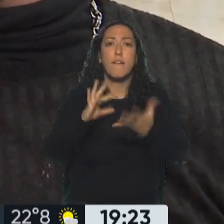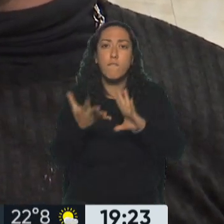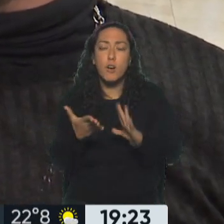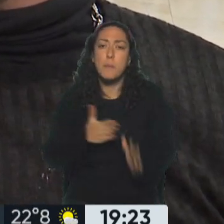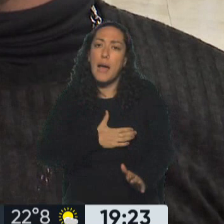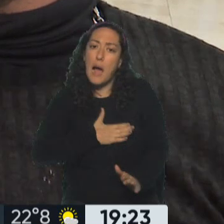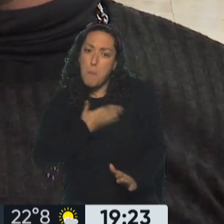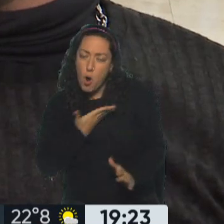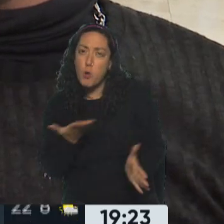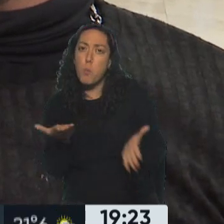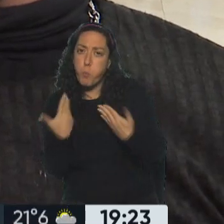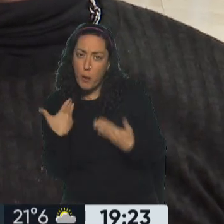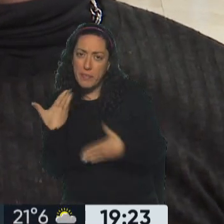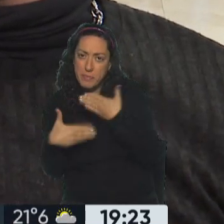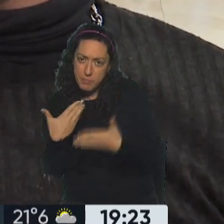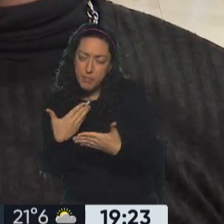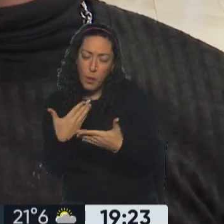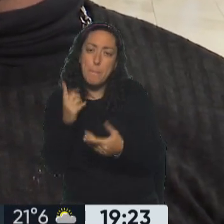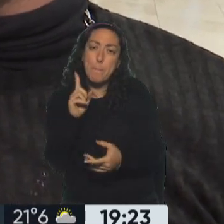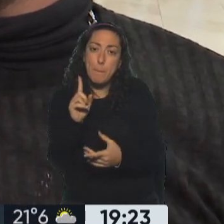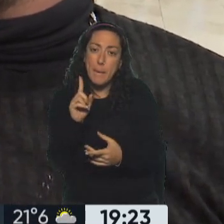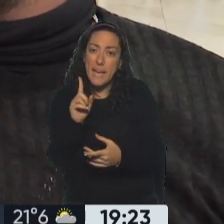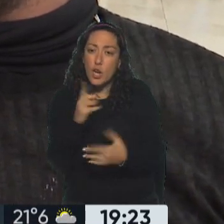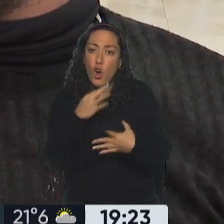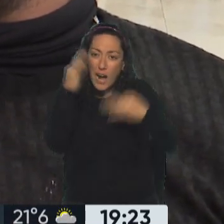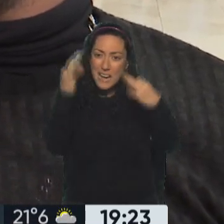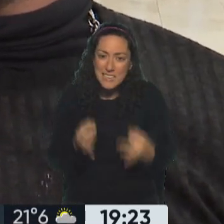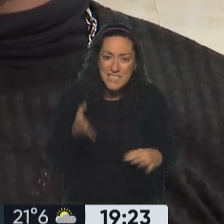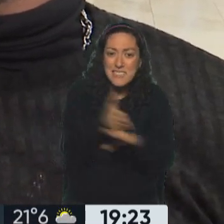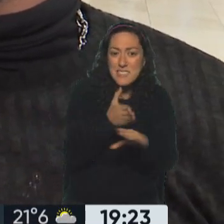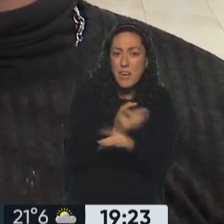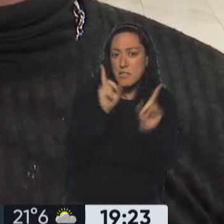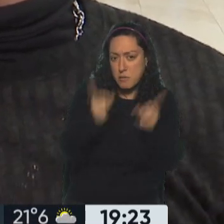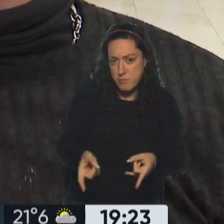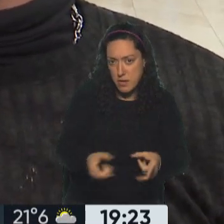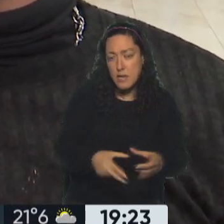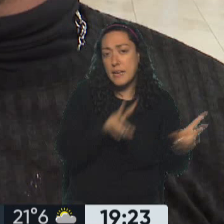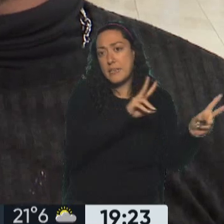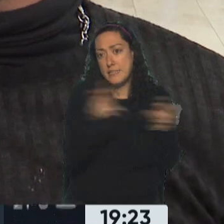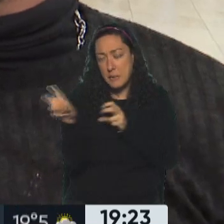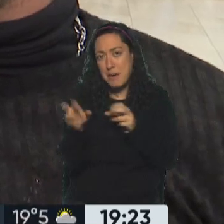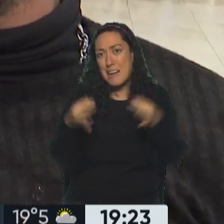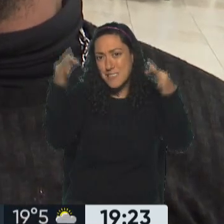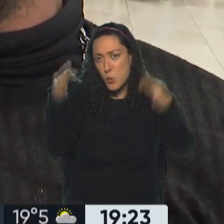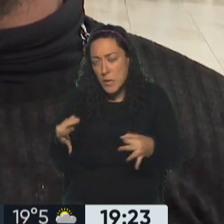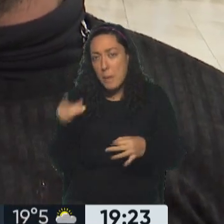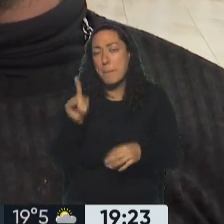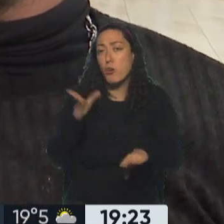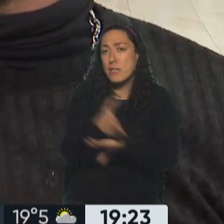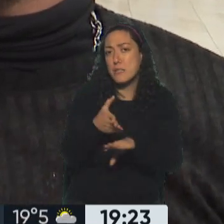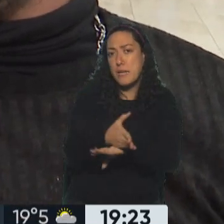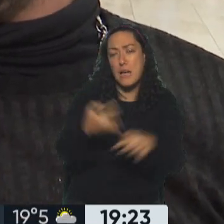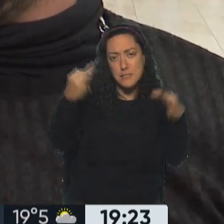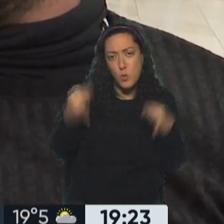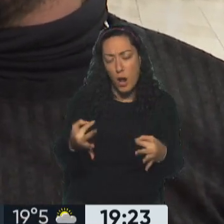puede bastante, pero también hay que garantizar la accesibilidad. Hay un montón de temas que hay que garantizar, pero hay que garantizar la accesibilidad. Yo